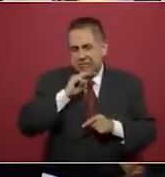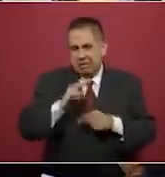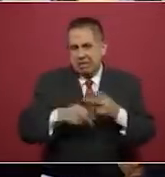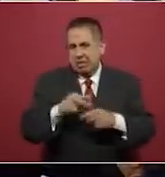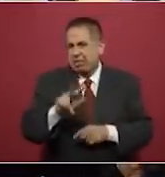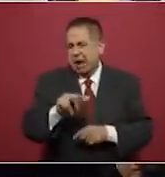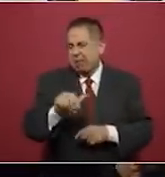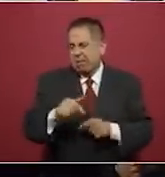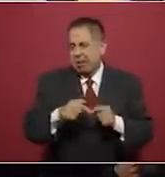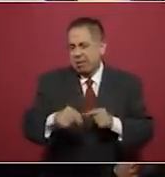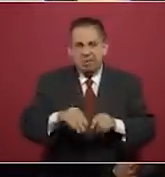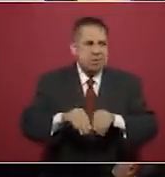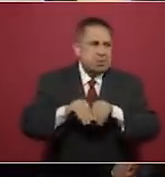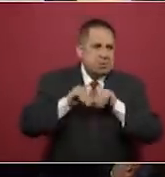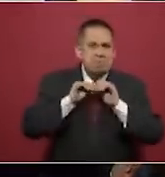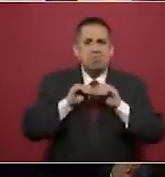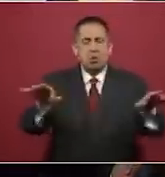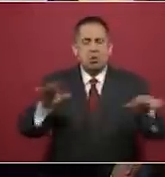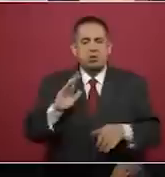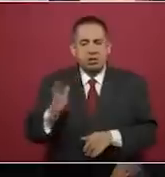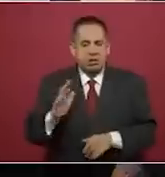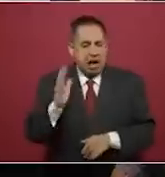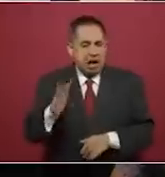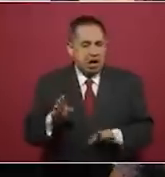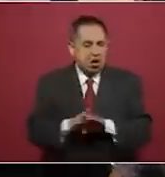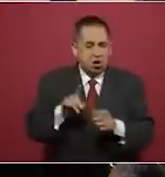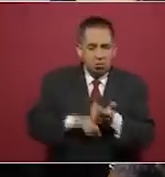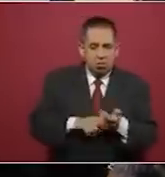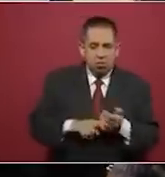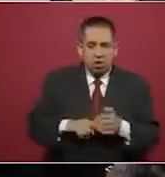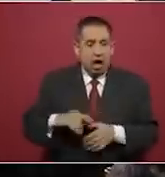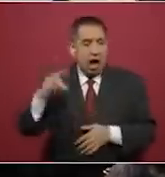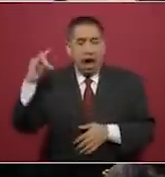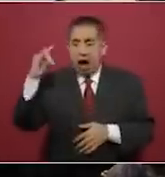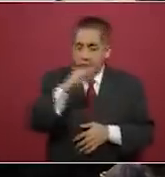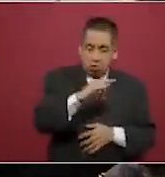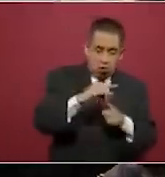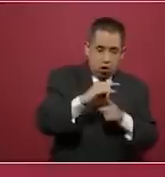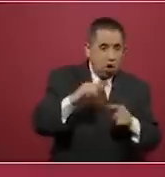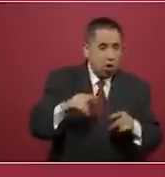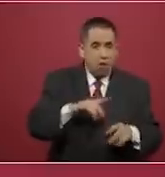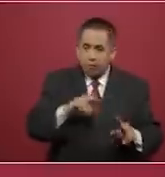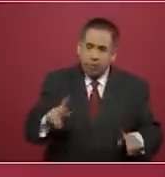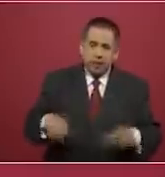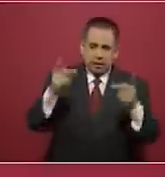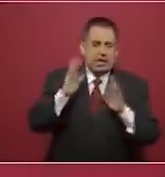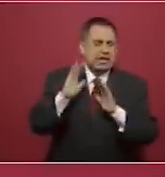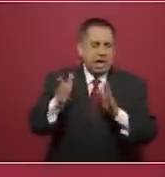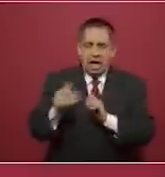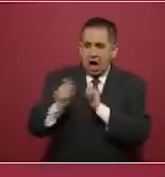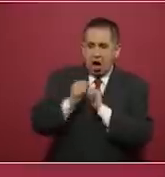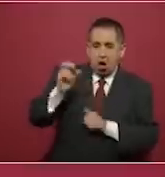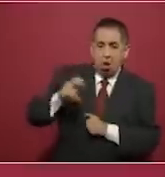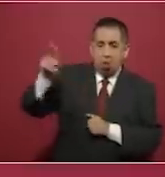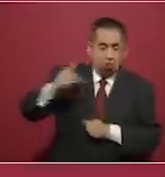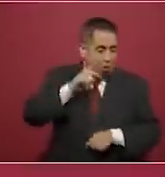se va a dar a conocer todo lo relacionado con la venta de los aviones del gobierno y tenemos acompañamiento de